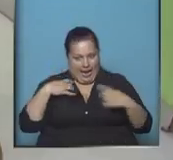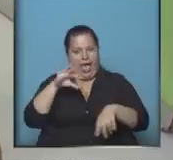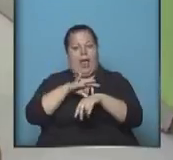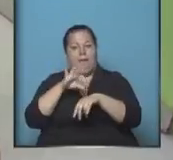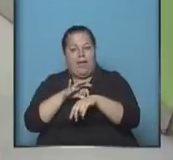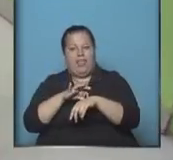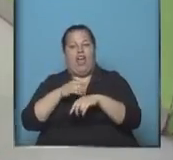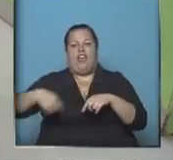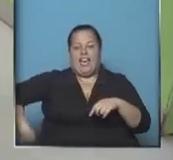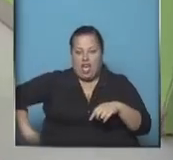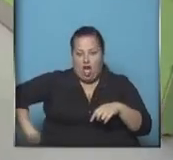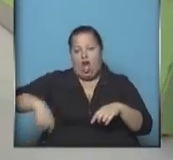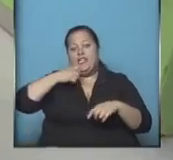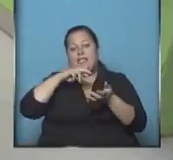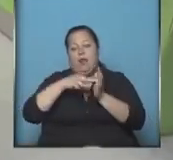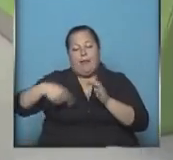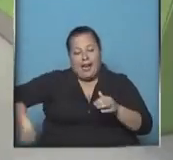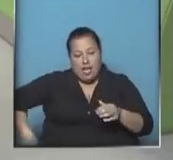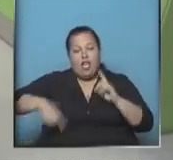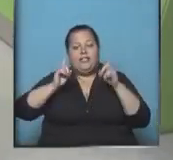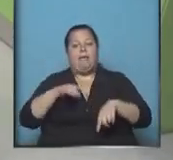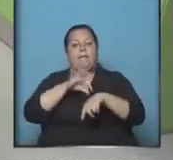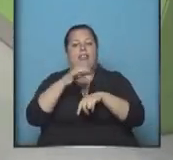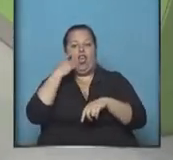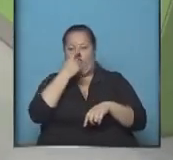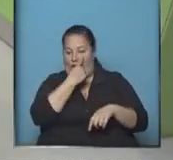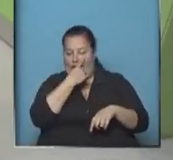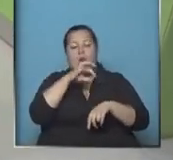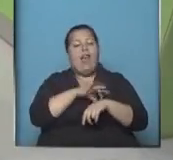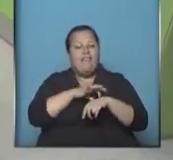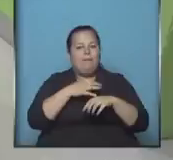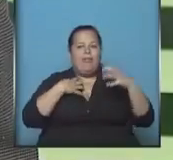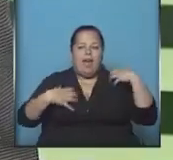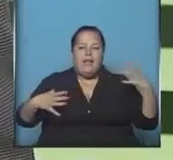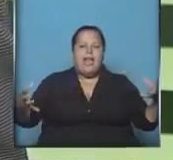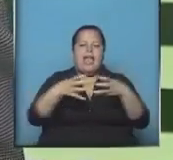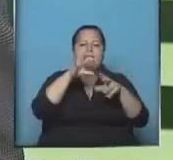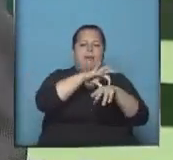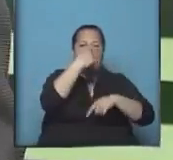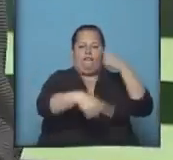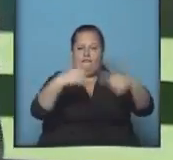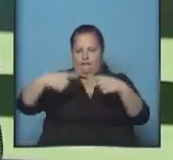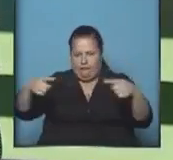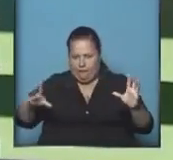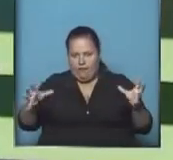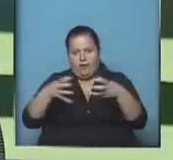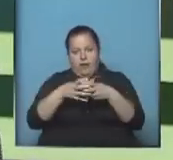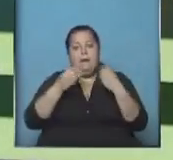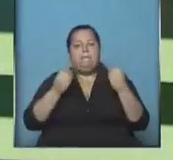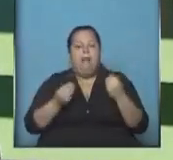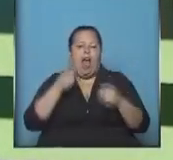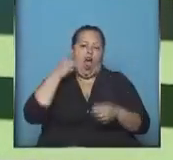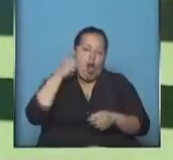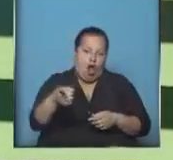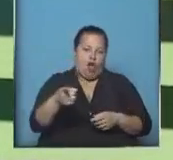su médico nefrólogo en caso de complementar las reuniones con su oftalmólogo es una enfermedad que requiere un equipo interdisciplinario terapéutico para